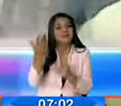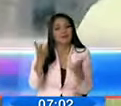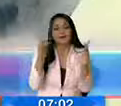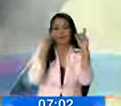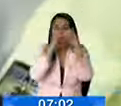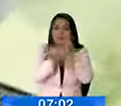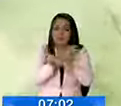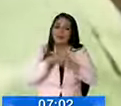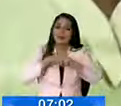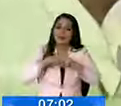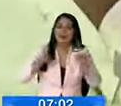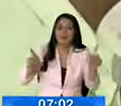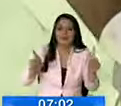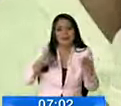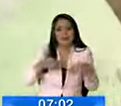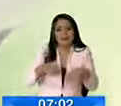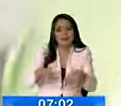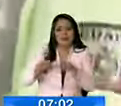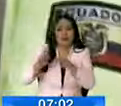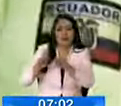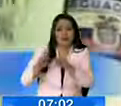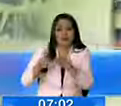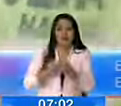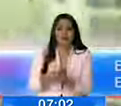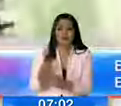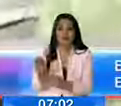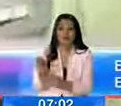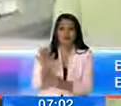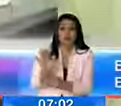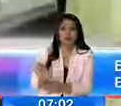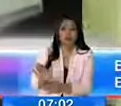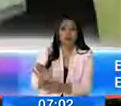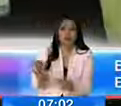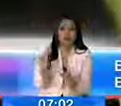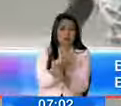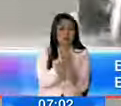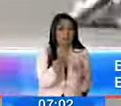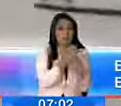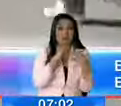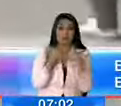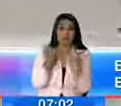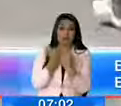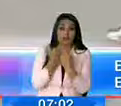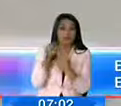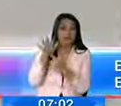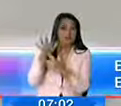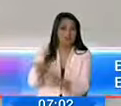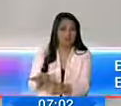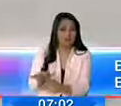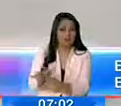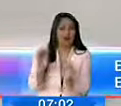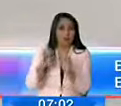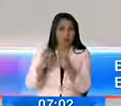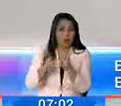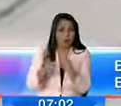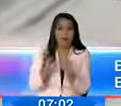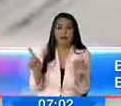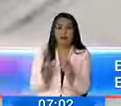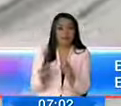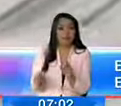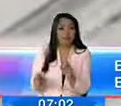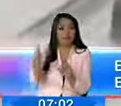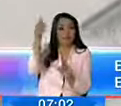Es importante que al joven agredido no se lo convierta en víctima de la sociedad. Esto solo da paso a crear un ser